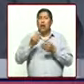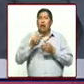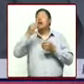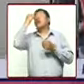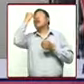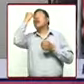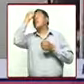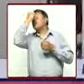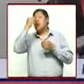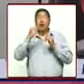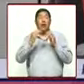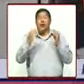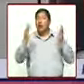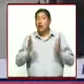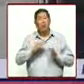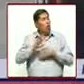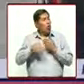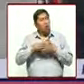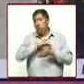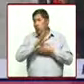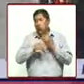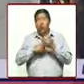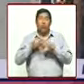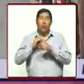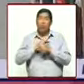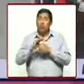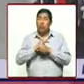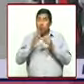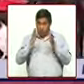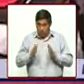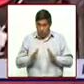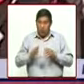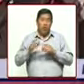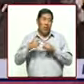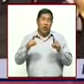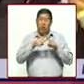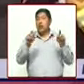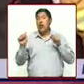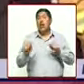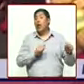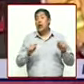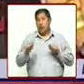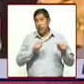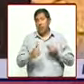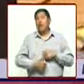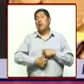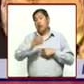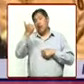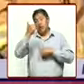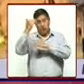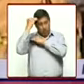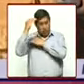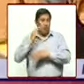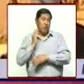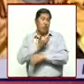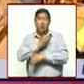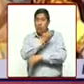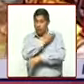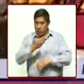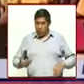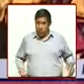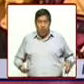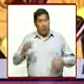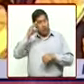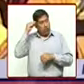tema de vivienda, y todo el gabinete tiene diferentes tipos de actividad en el lugar. Y eso es lo que una instrucción de nuestro presidente Lucho Arce,